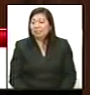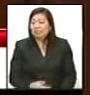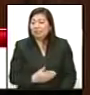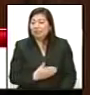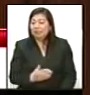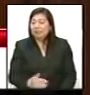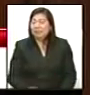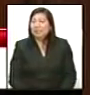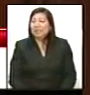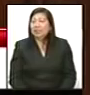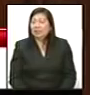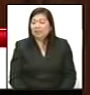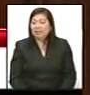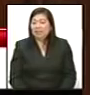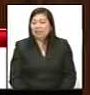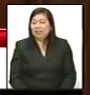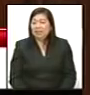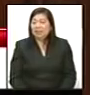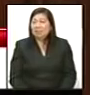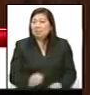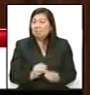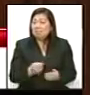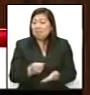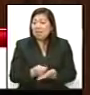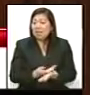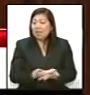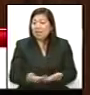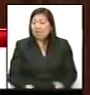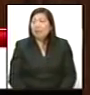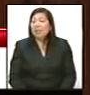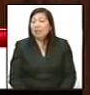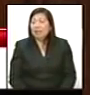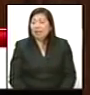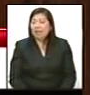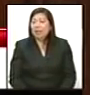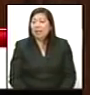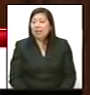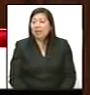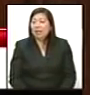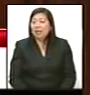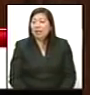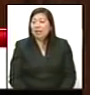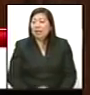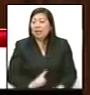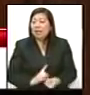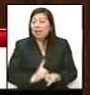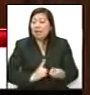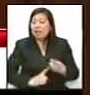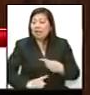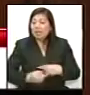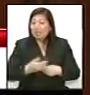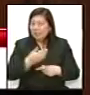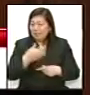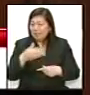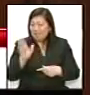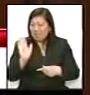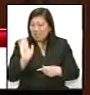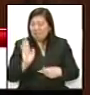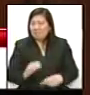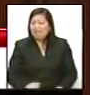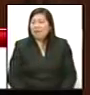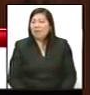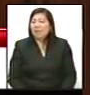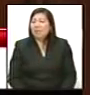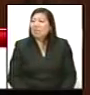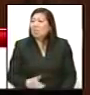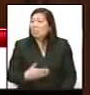no, ni un sol, ya que no nos repare nada. Pero, a cambio de eso, que se vaya porque